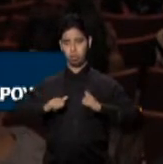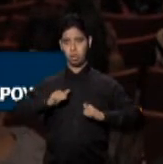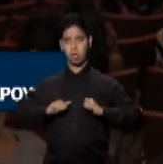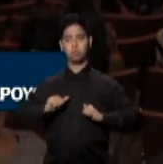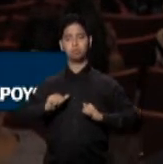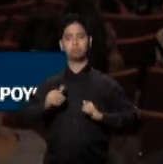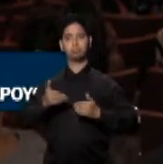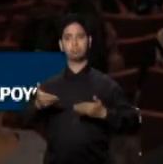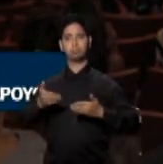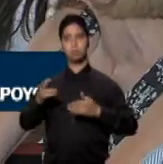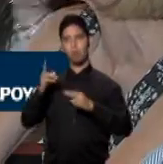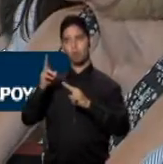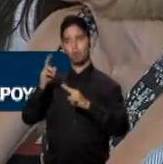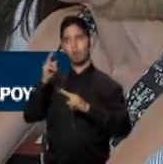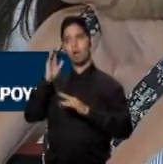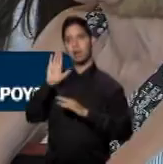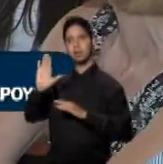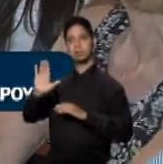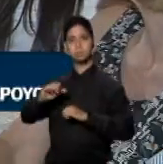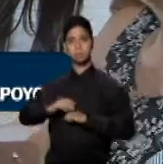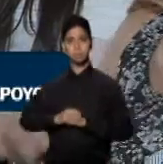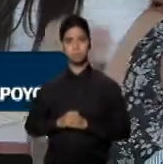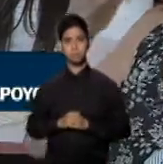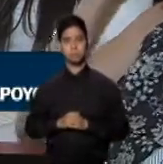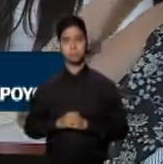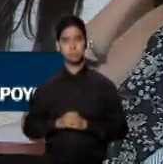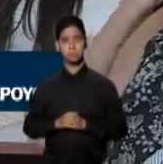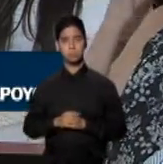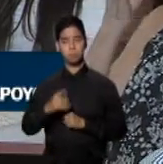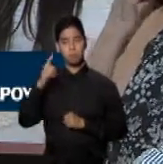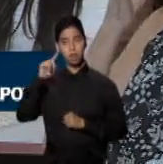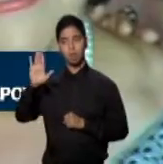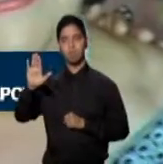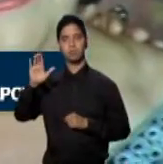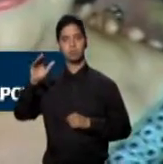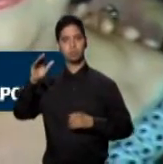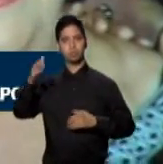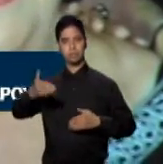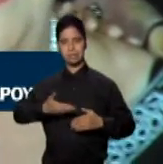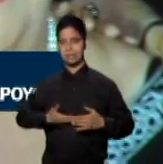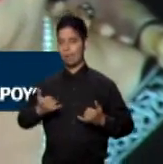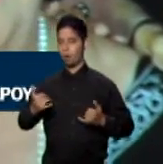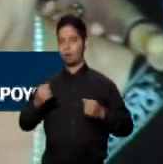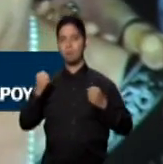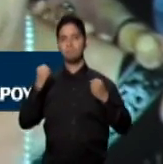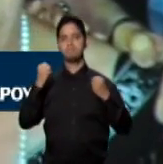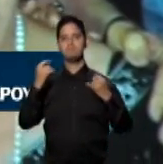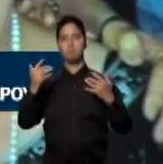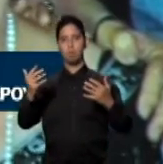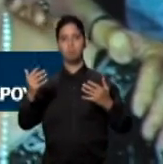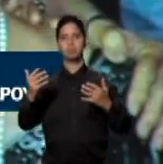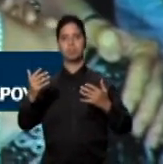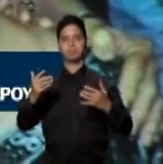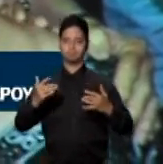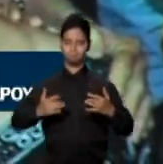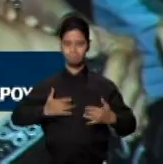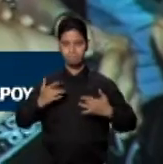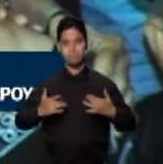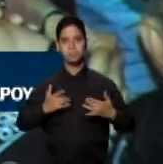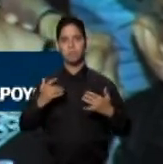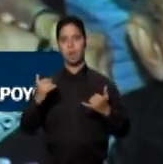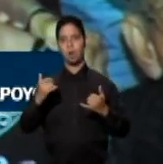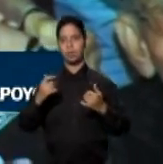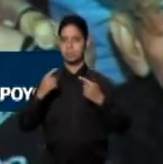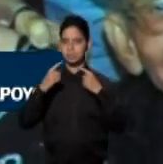rendirle tributo póstumo. Para una de sus hijas, la familia atraviesa un torbellino de emociones. Celebran a su vez innumerables e